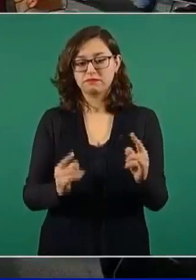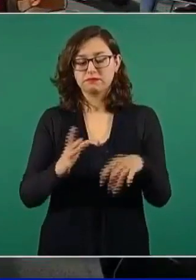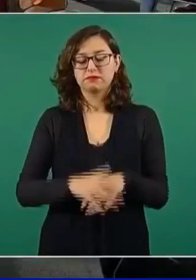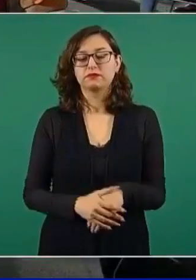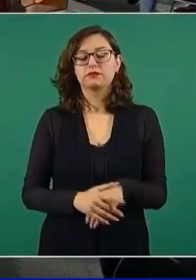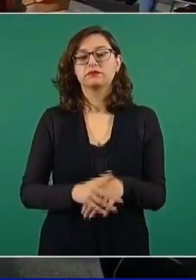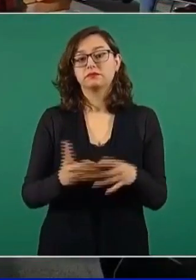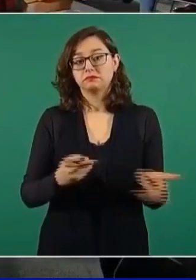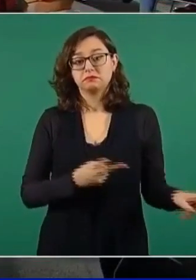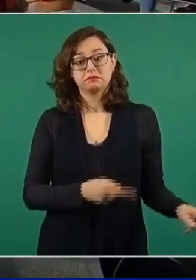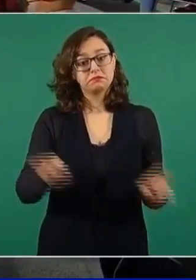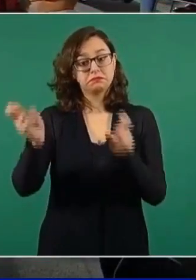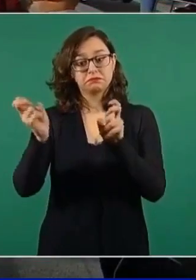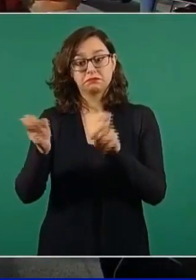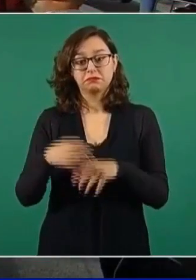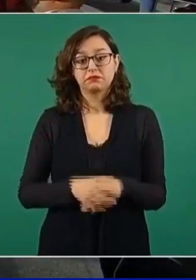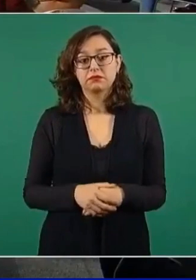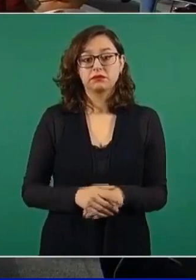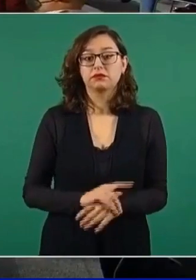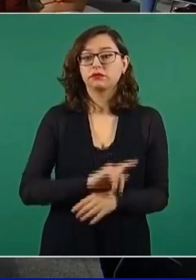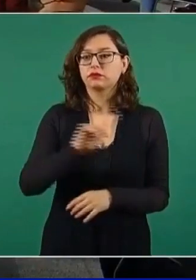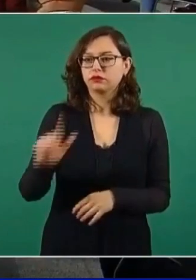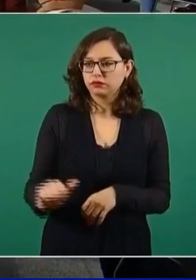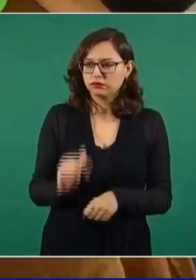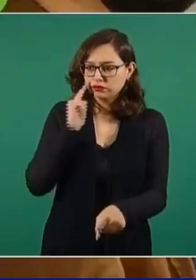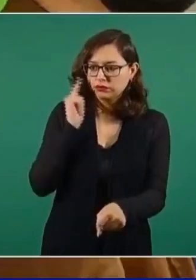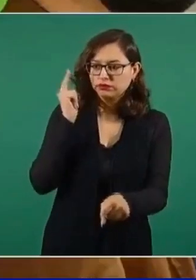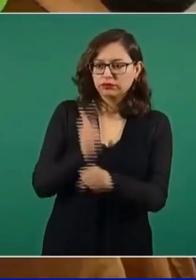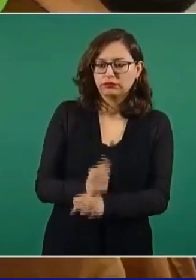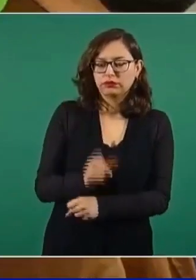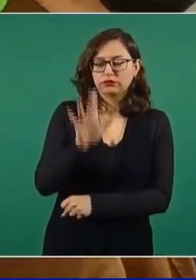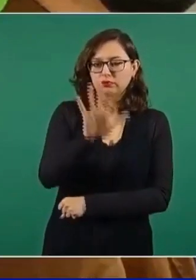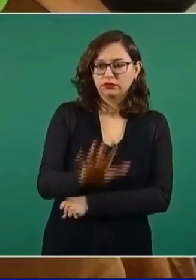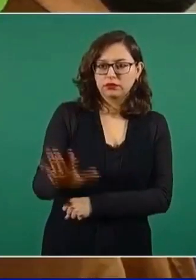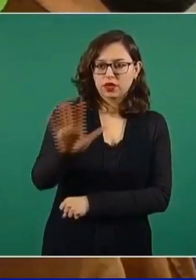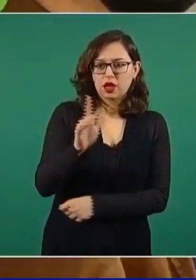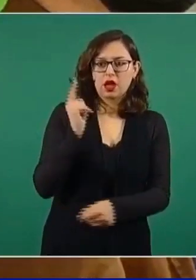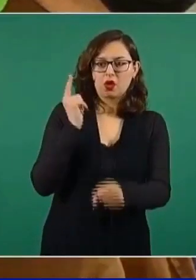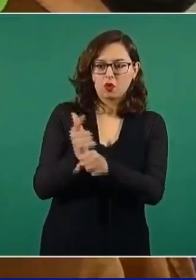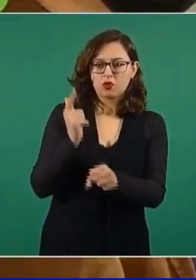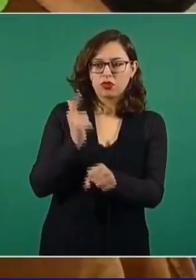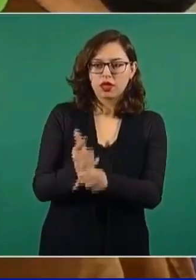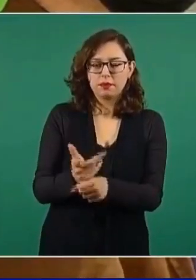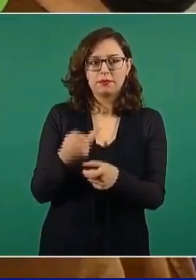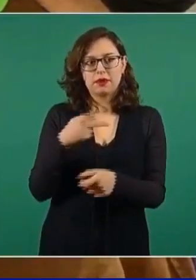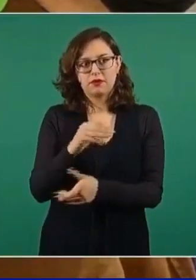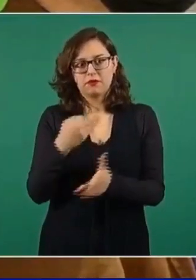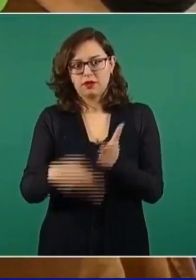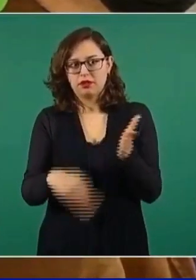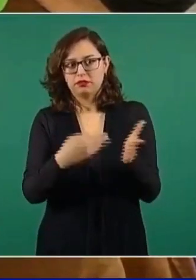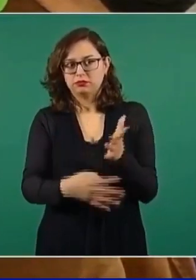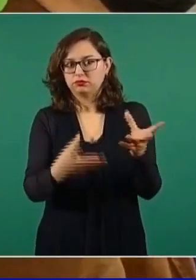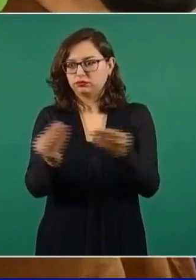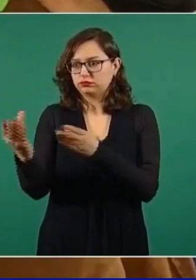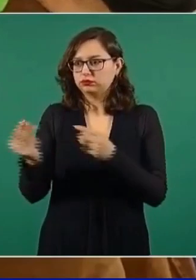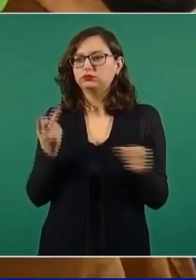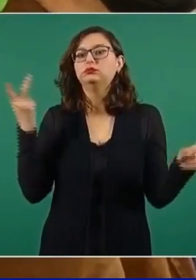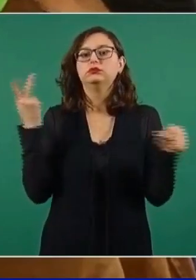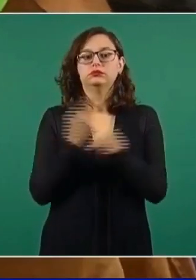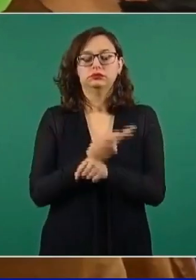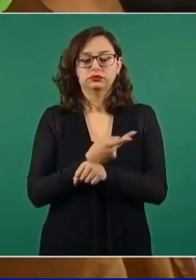zona del Pacífico, pero creo que eran 2 o 3. Este es un arsenal. La pregunta es, ¿cuál es la situación de esta